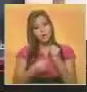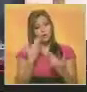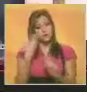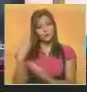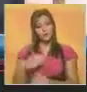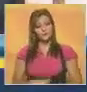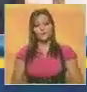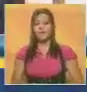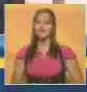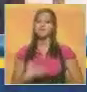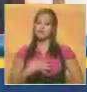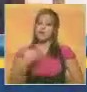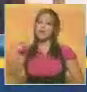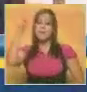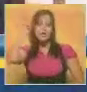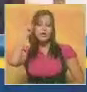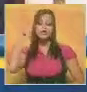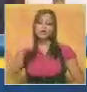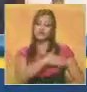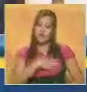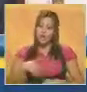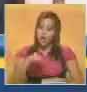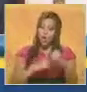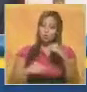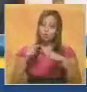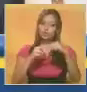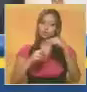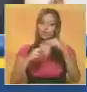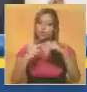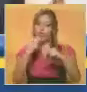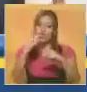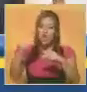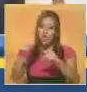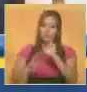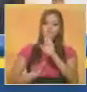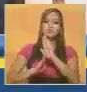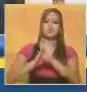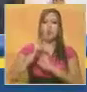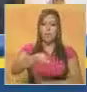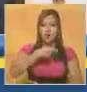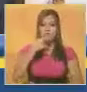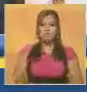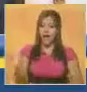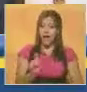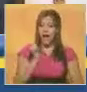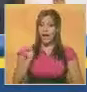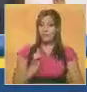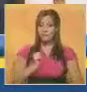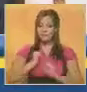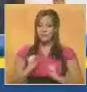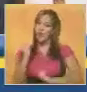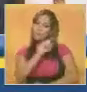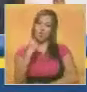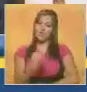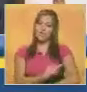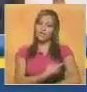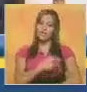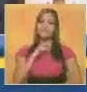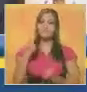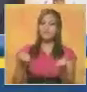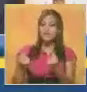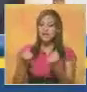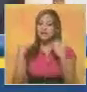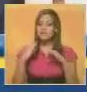posible que el Perú que queremos construir no desarrolle una política de aprovechamiento soberano de los